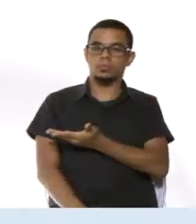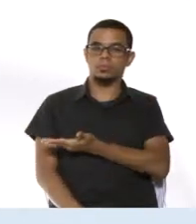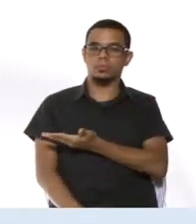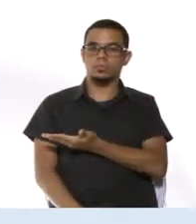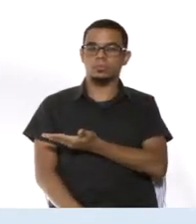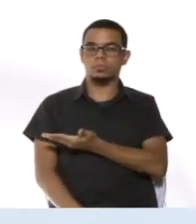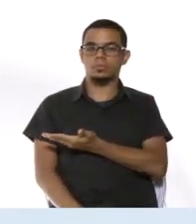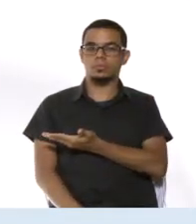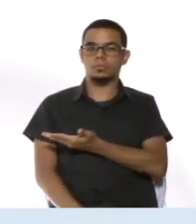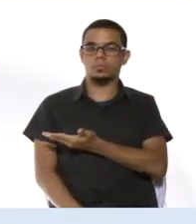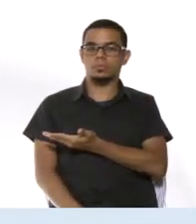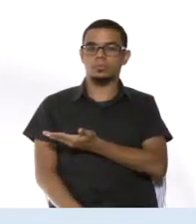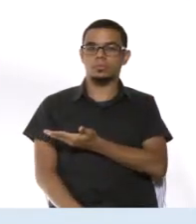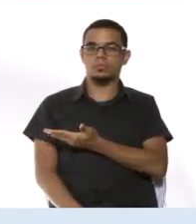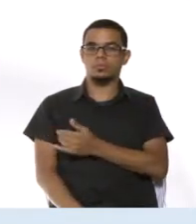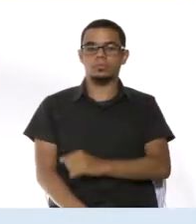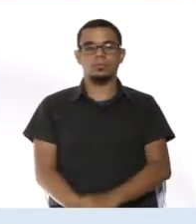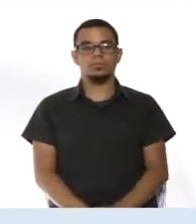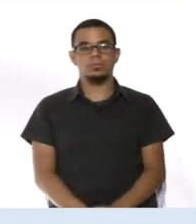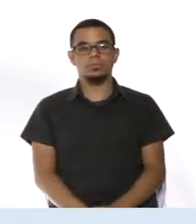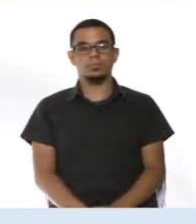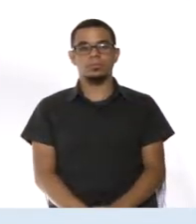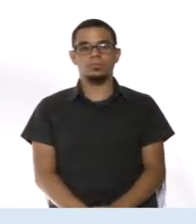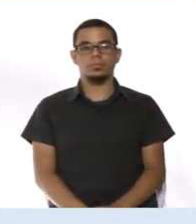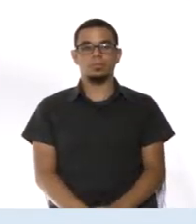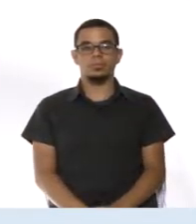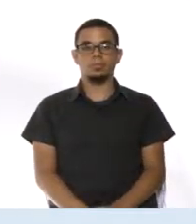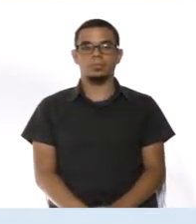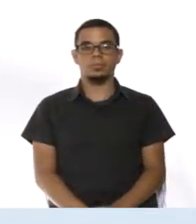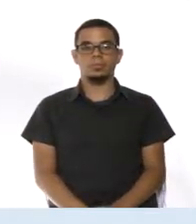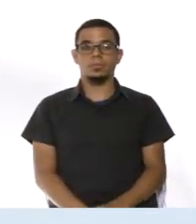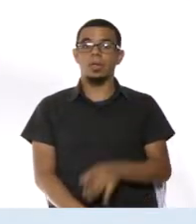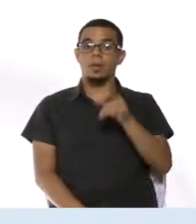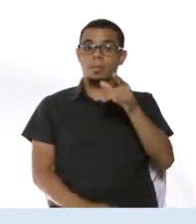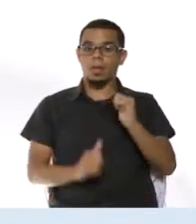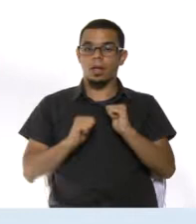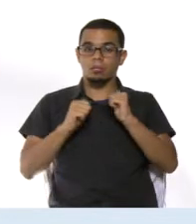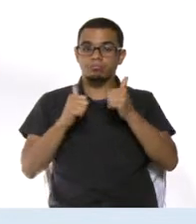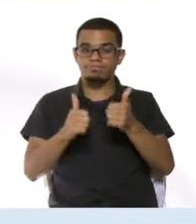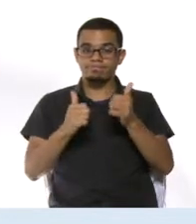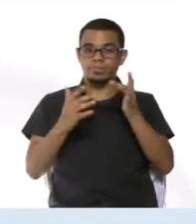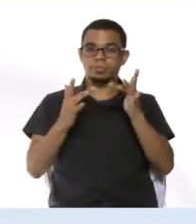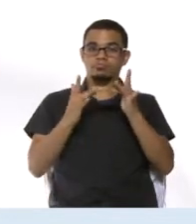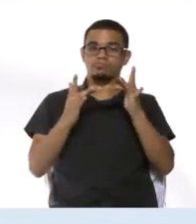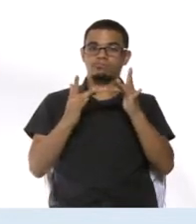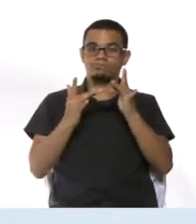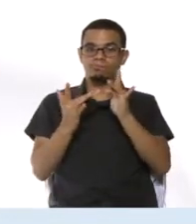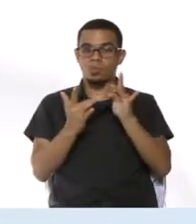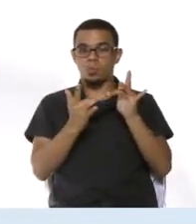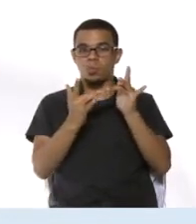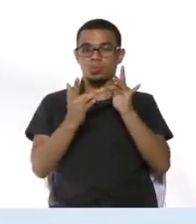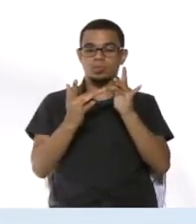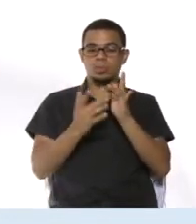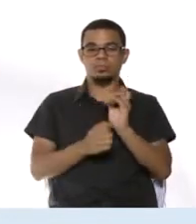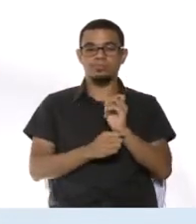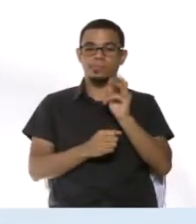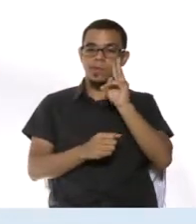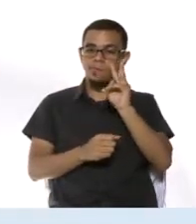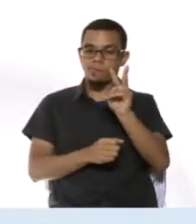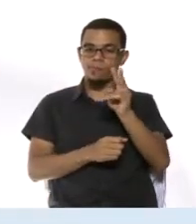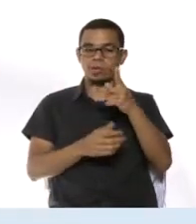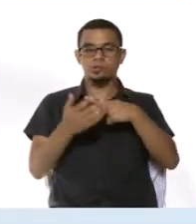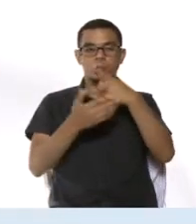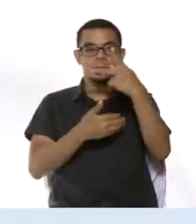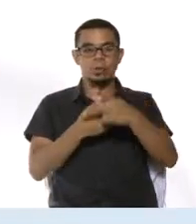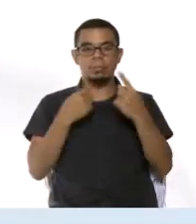de YouTube, Cada Familia Una Escuela Oficial, que además aparecen acá en pantalla para que comiencen a interactuar con todos nosotros.